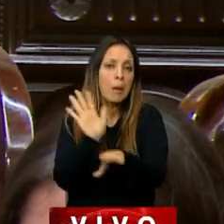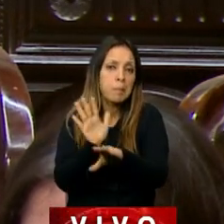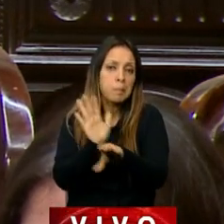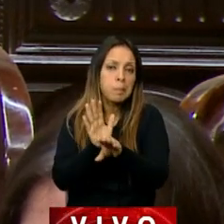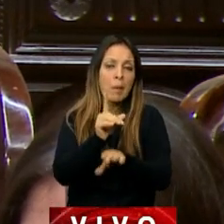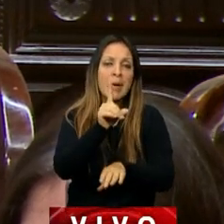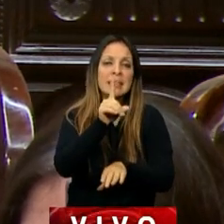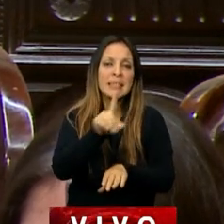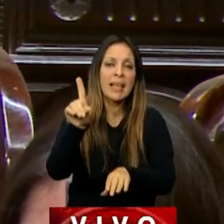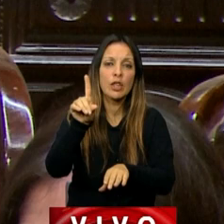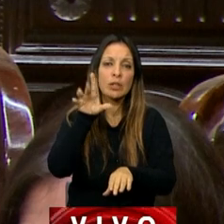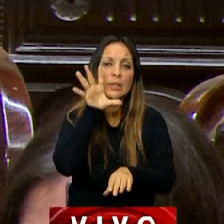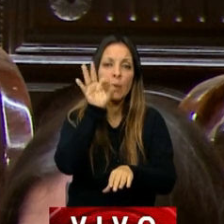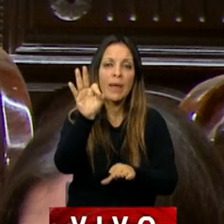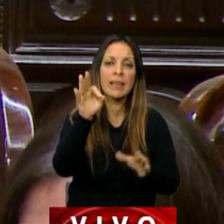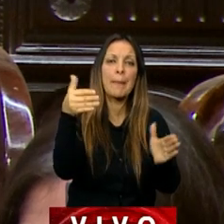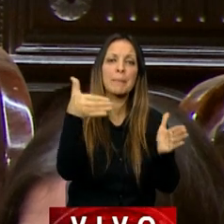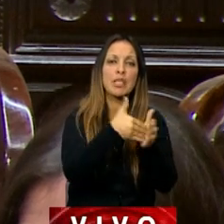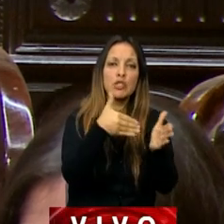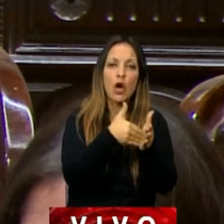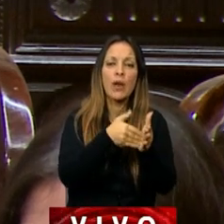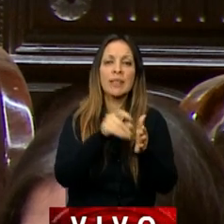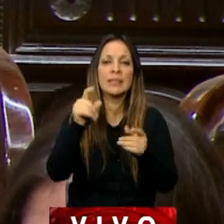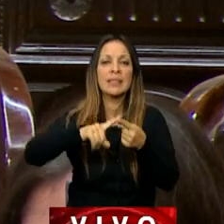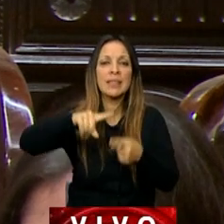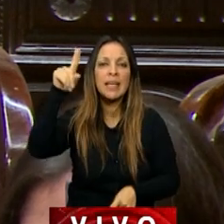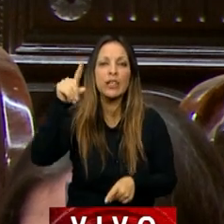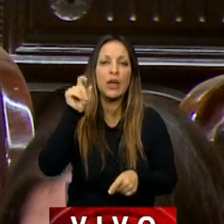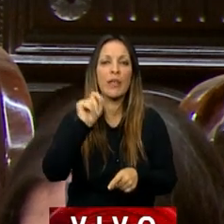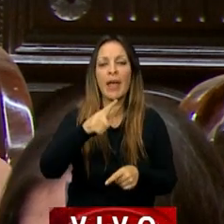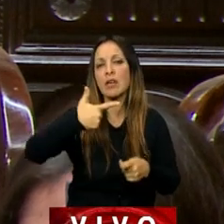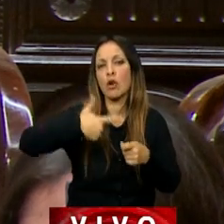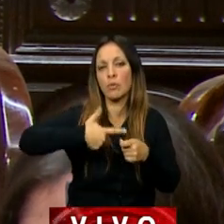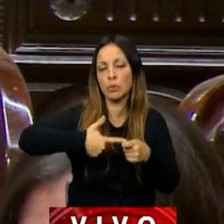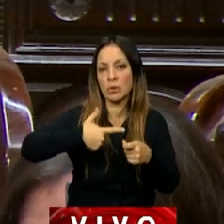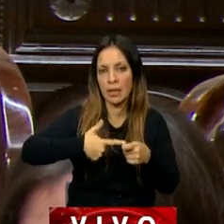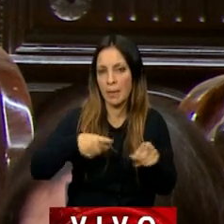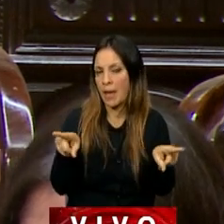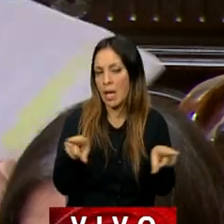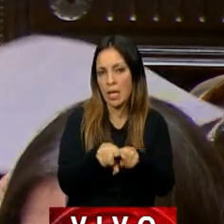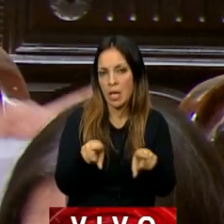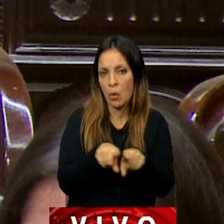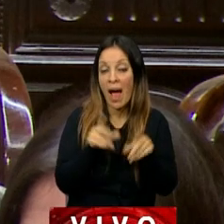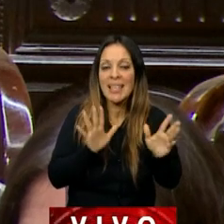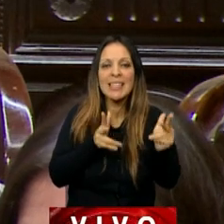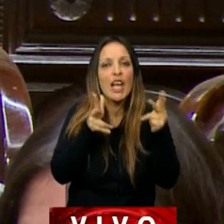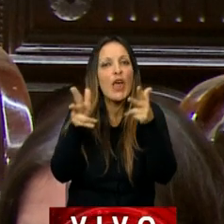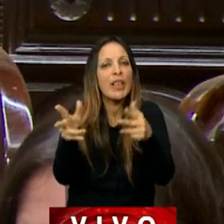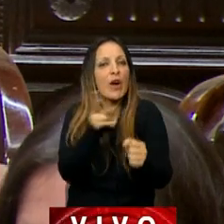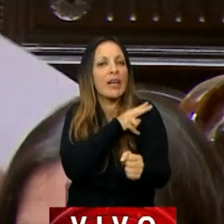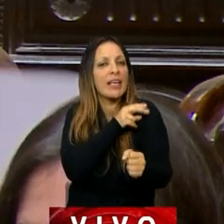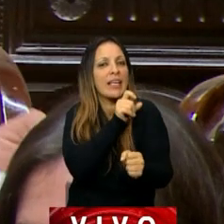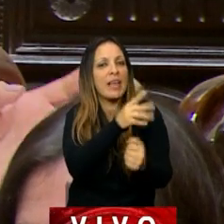de 150 millones de litros de combustible. Esto dijo el señor jefe